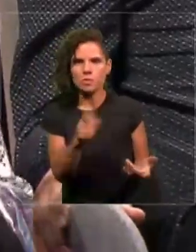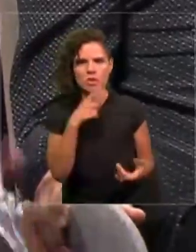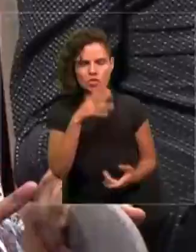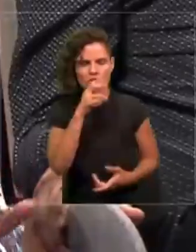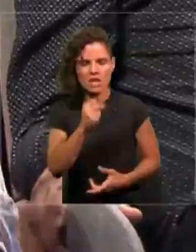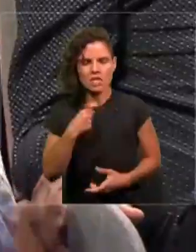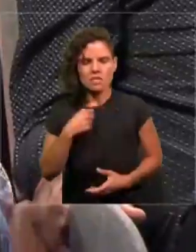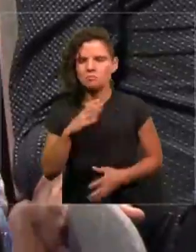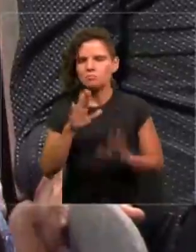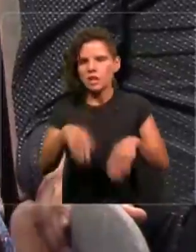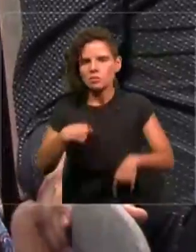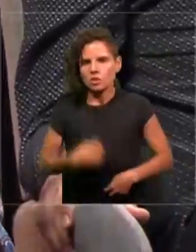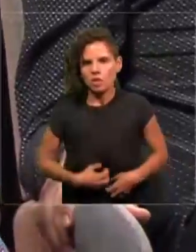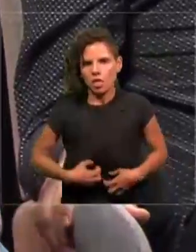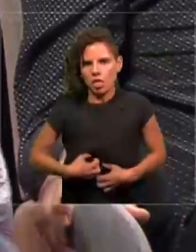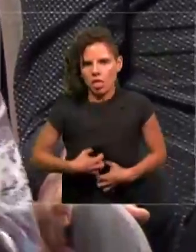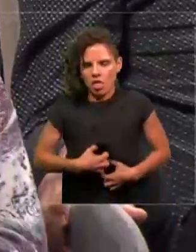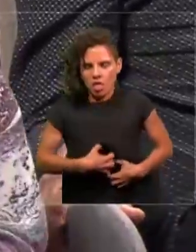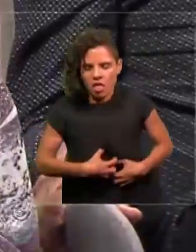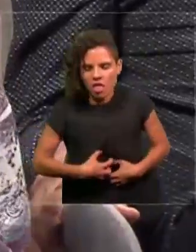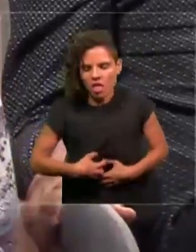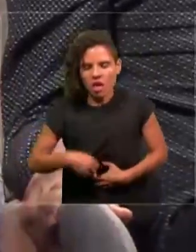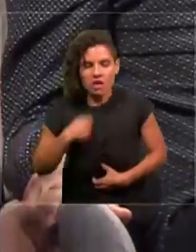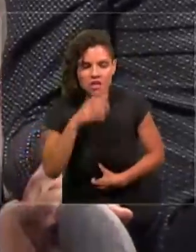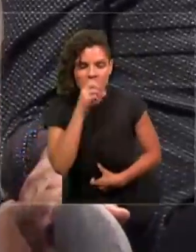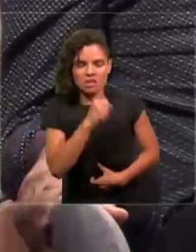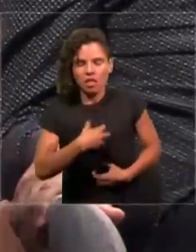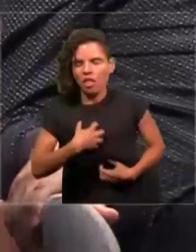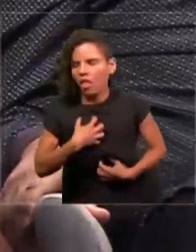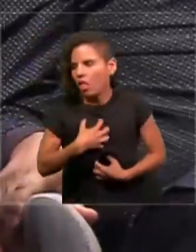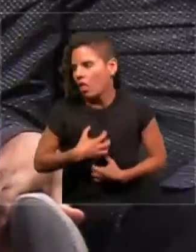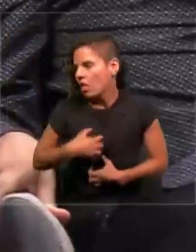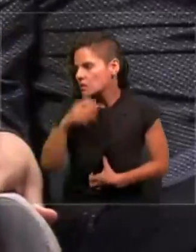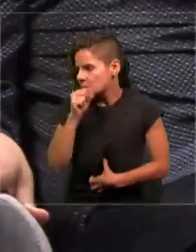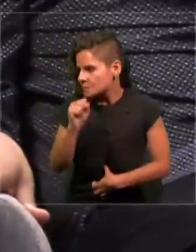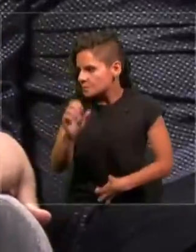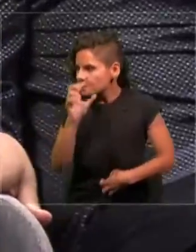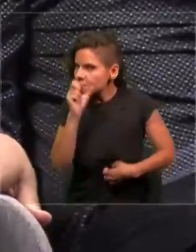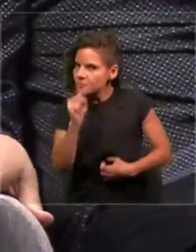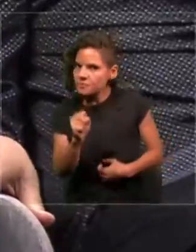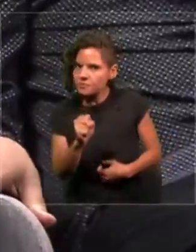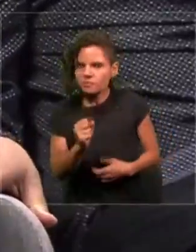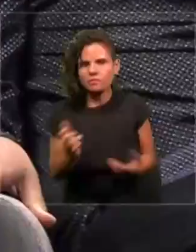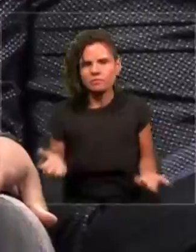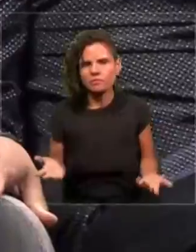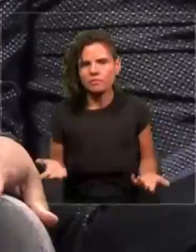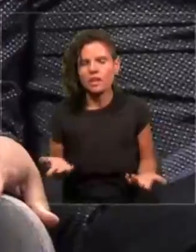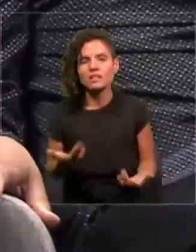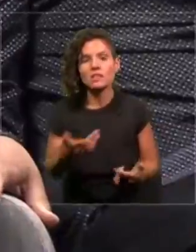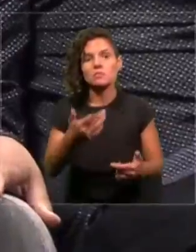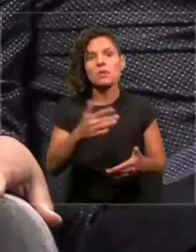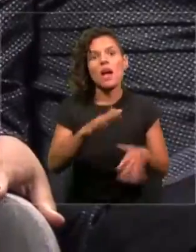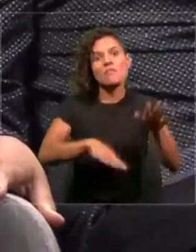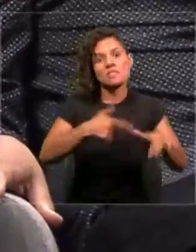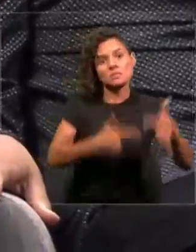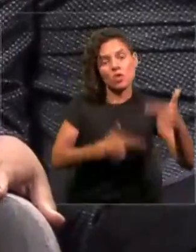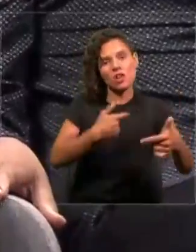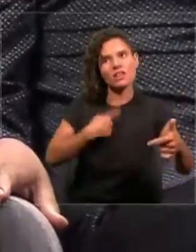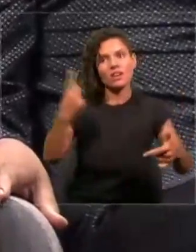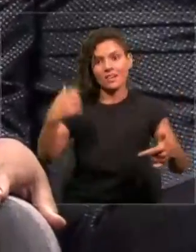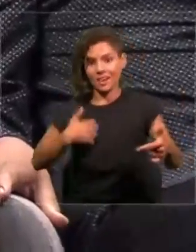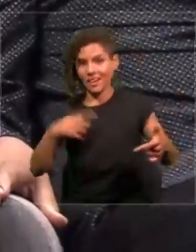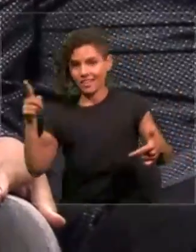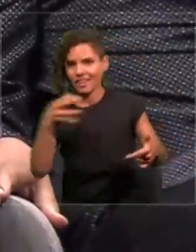Te tolero, pero ya sabes. La cuestión del diálogo, a veces políticamente se ha usado en la